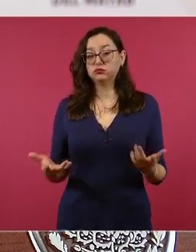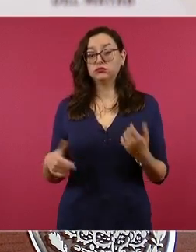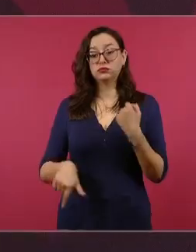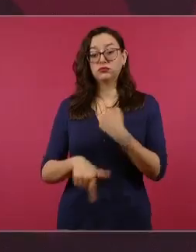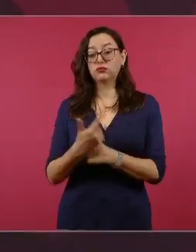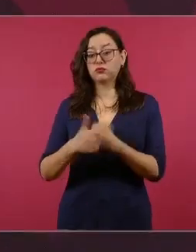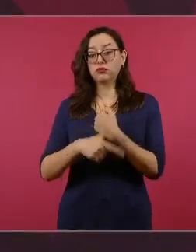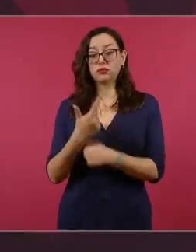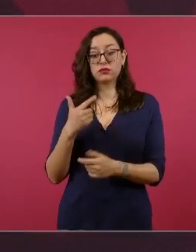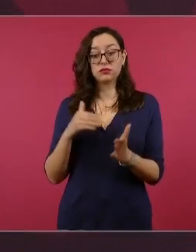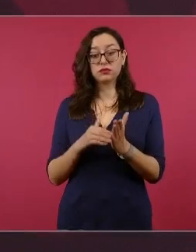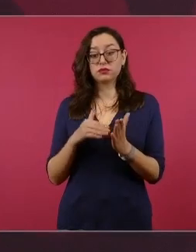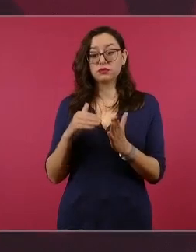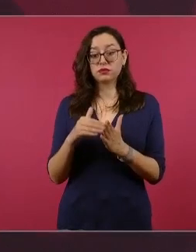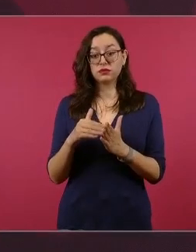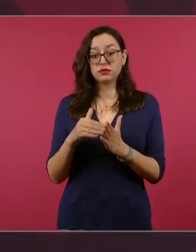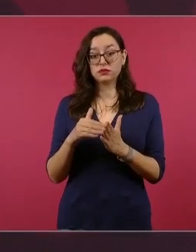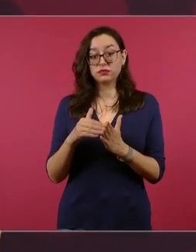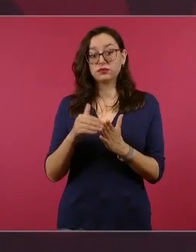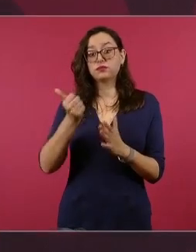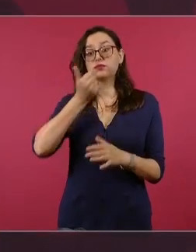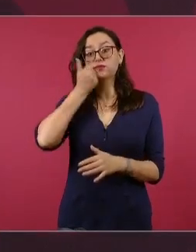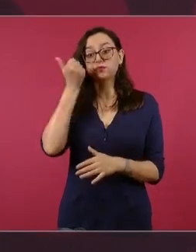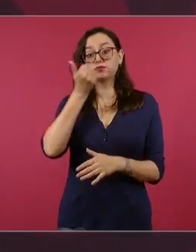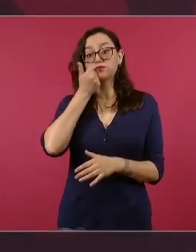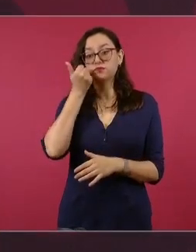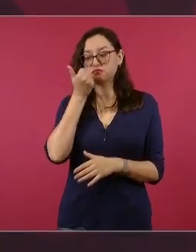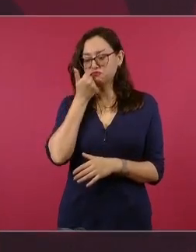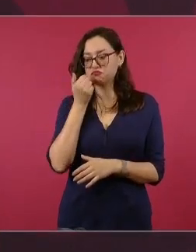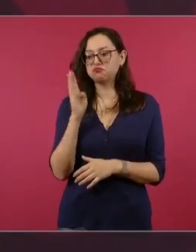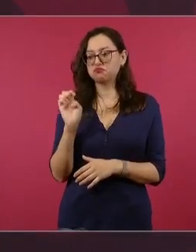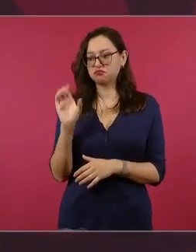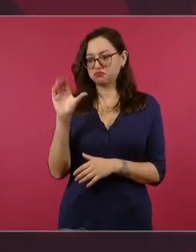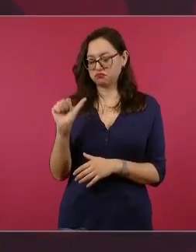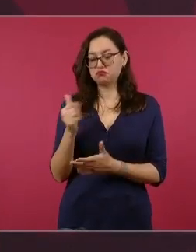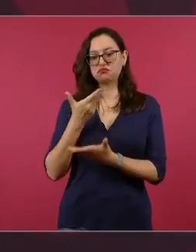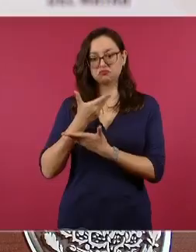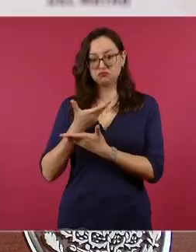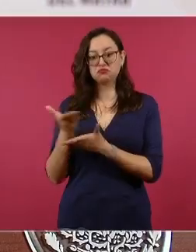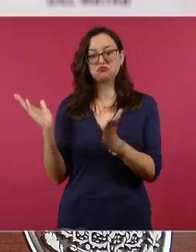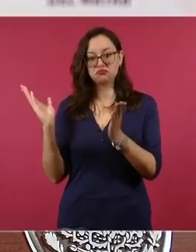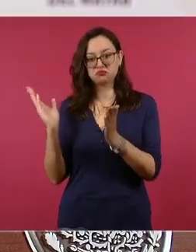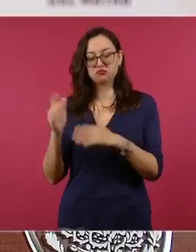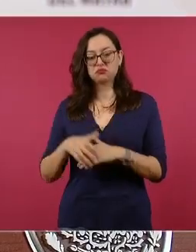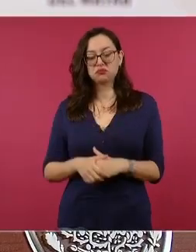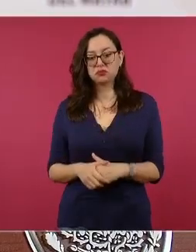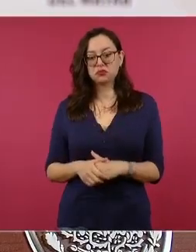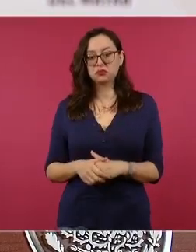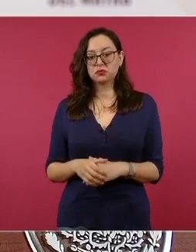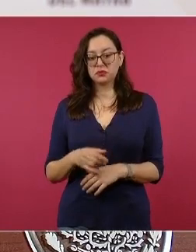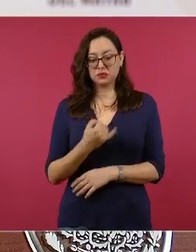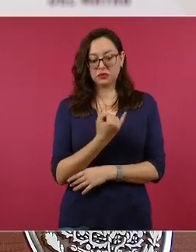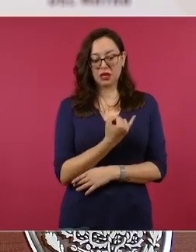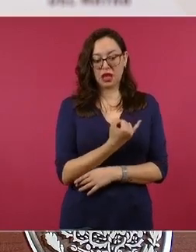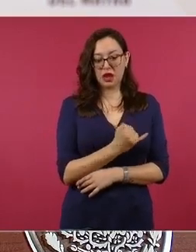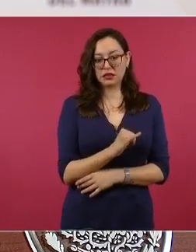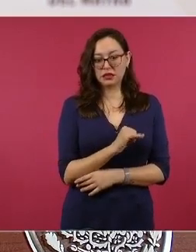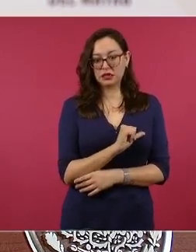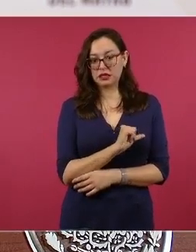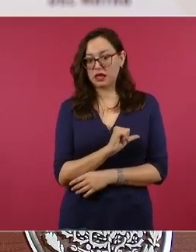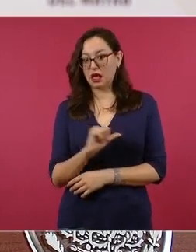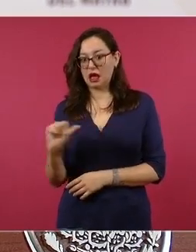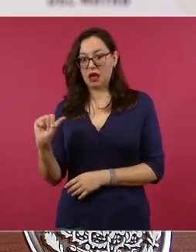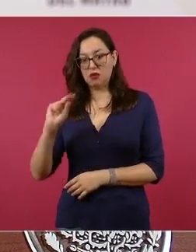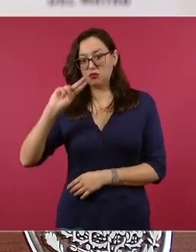12 millones de estudiantes que reciben becas, desde el nivel básico hasta